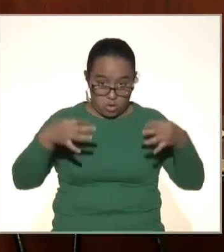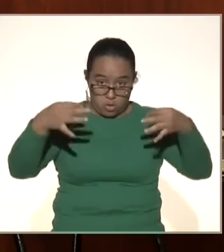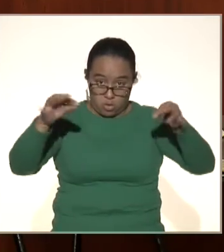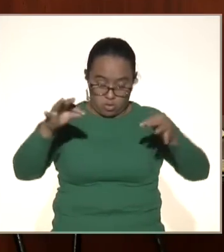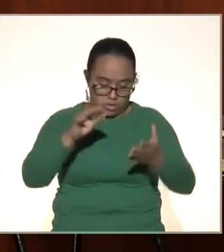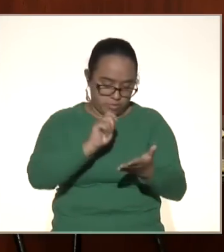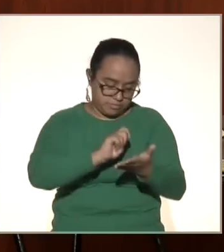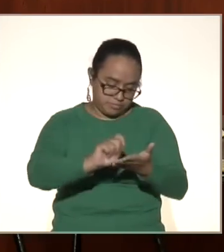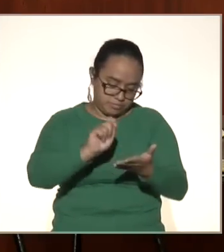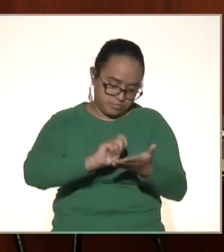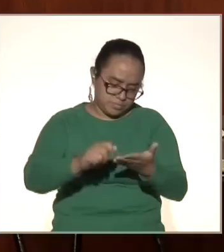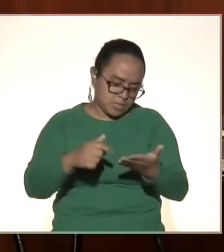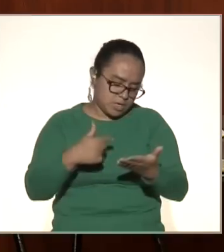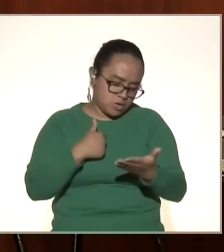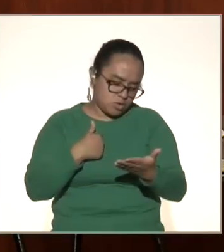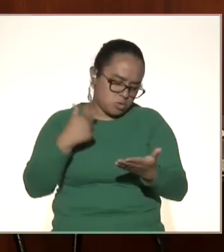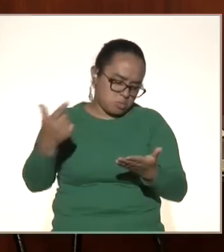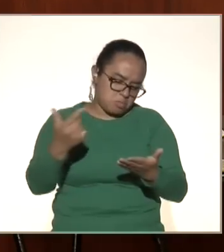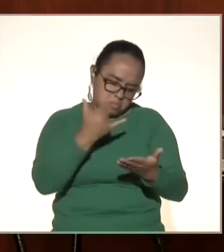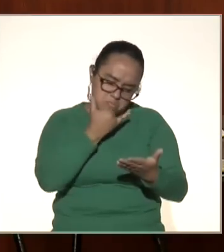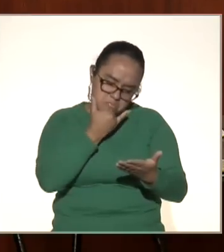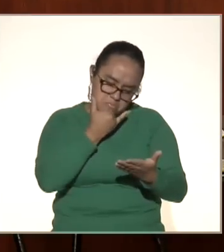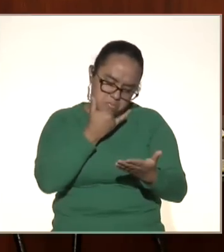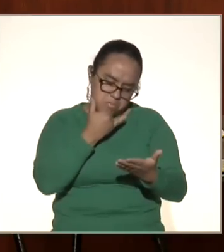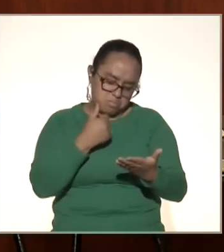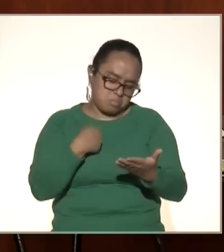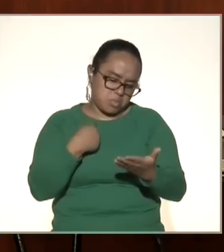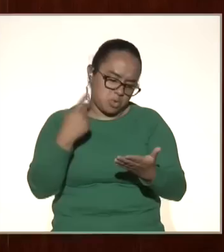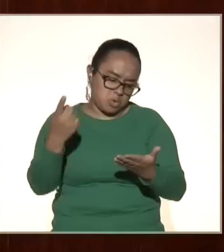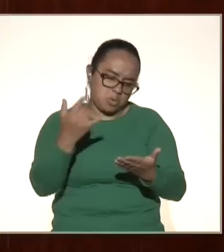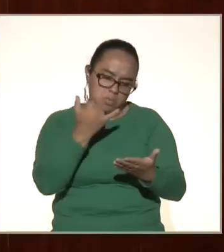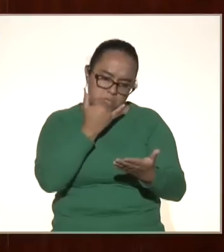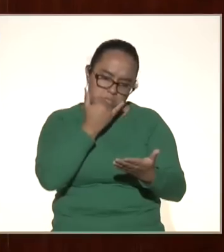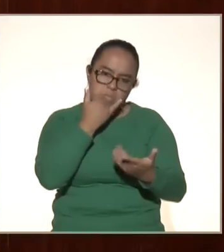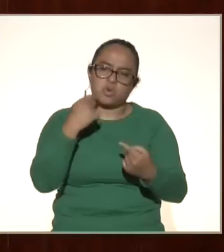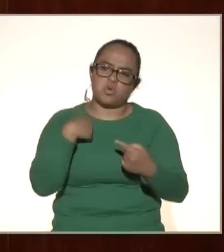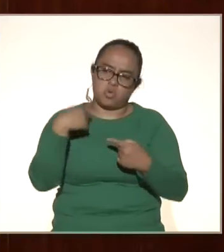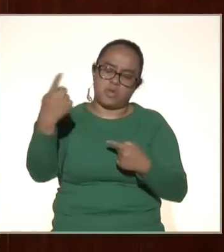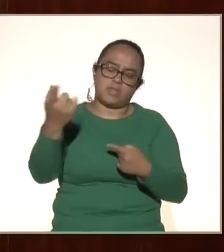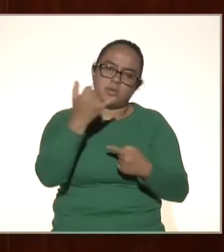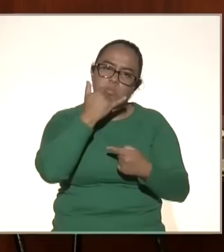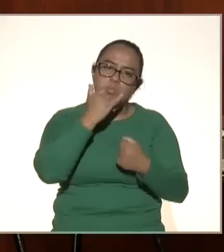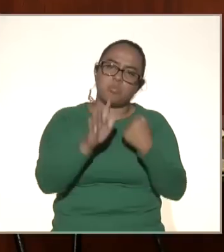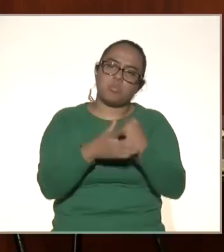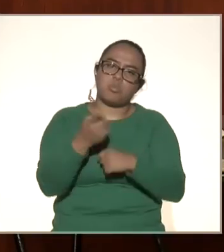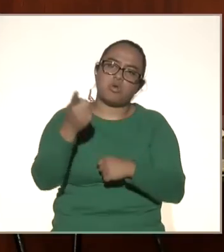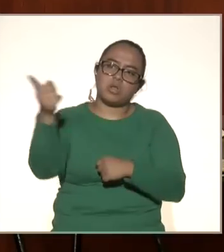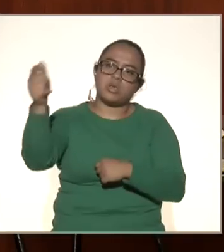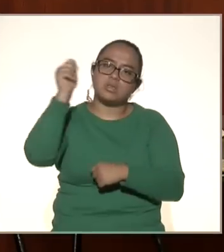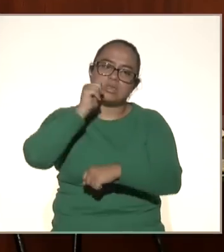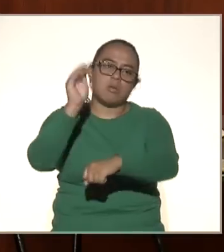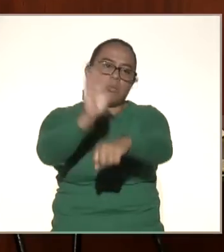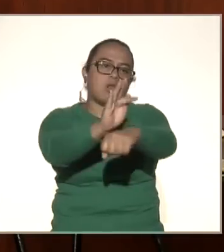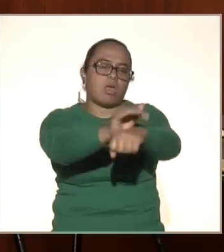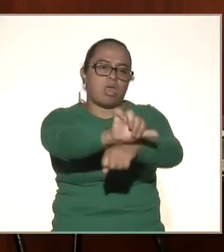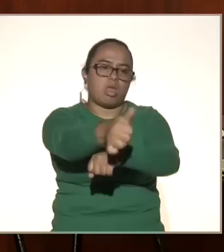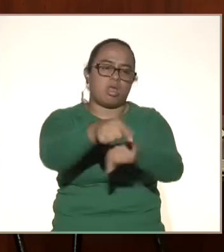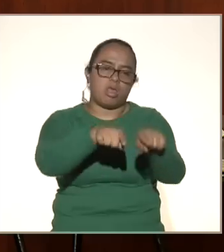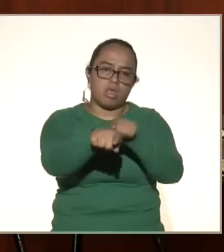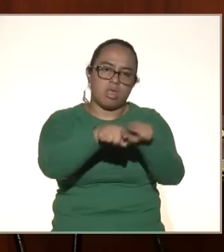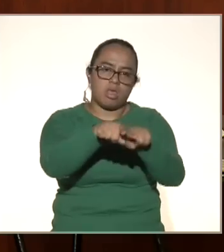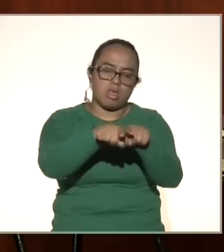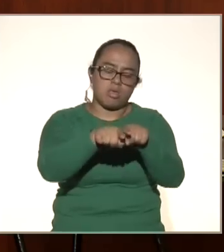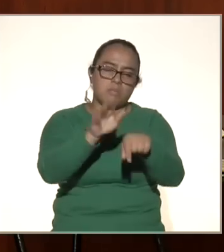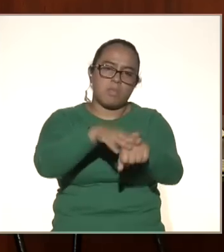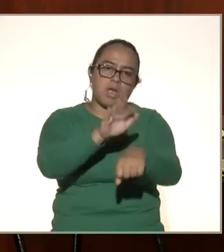hoja y perdonarlos, ¿no? Por ejemplo, yo puedo decir, te perdono, ¿no? Porque hubo siempre favoritismo, ¿no? Porque quisiste más